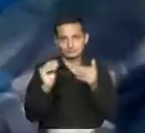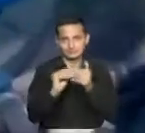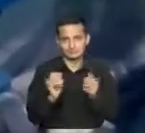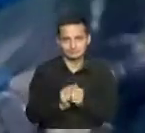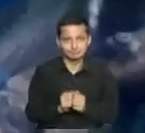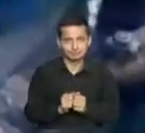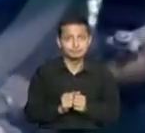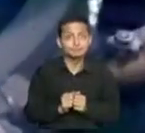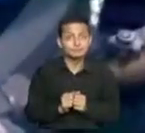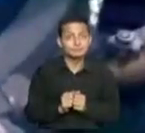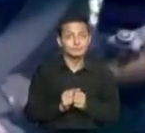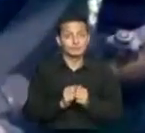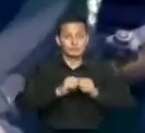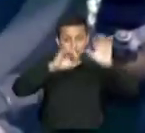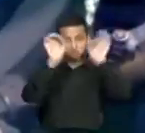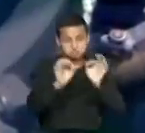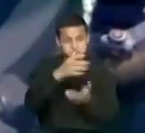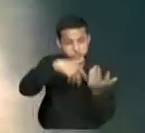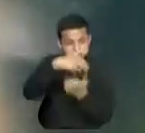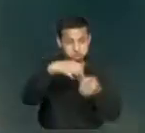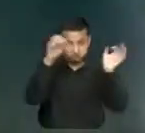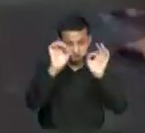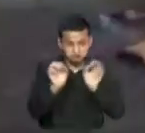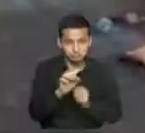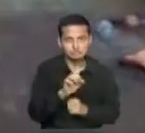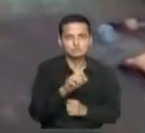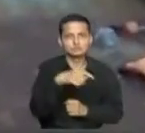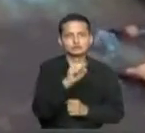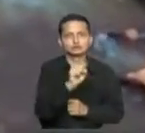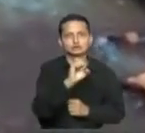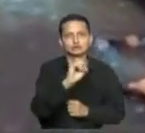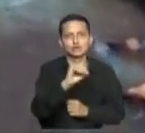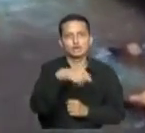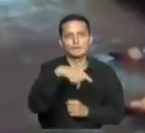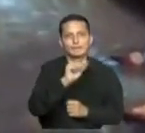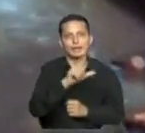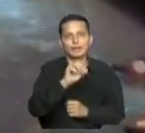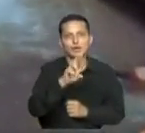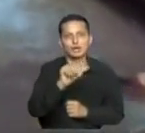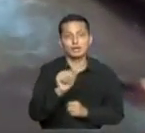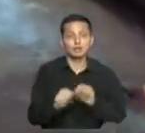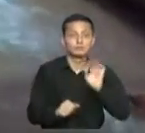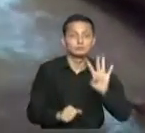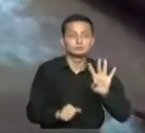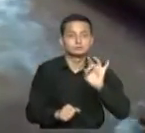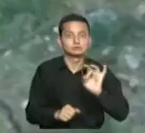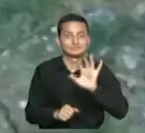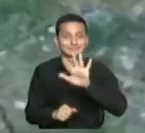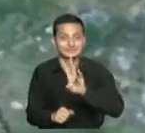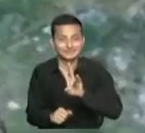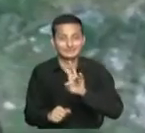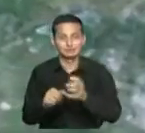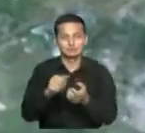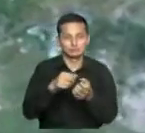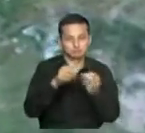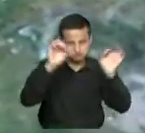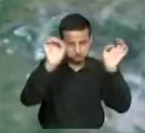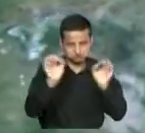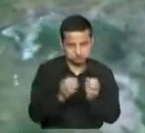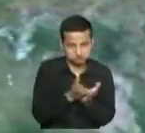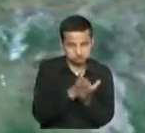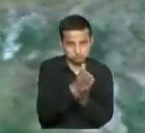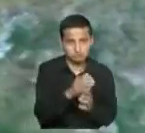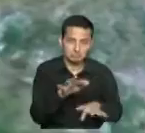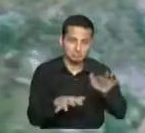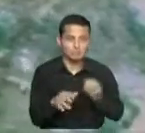La hidroeléctrica Sopladora tiene una potencia de 487 megavatios y un promedio de 2.800